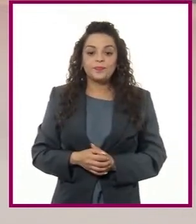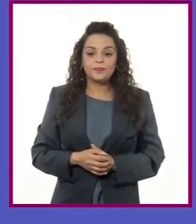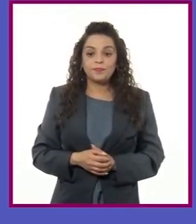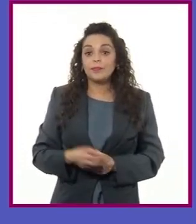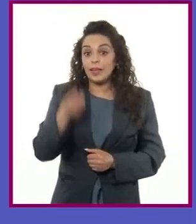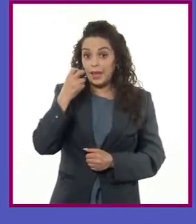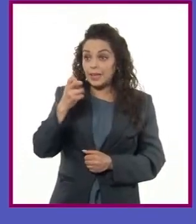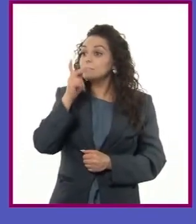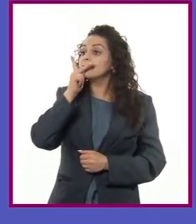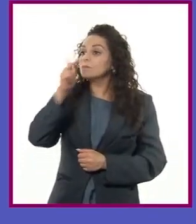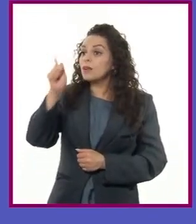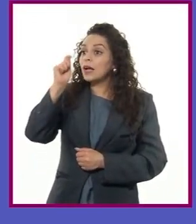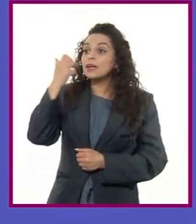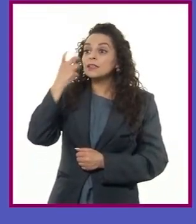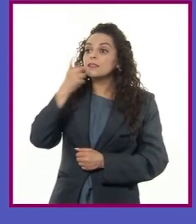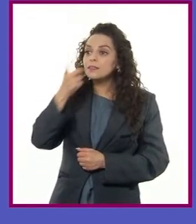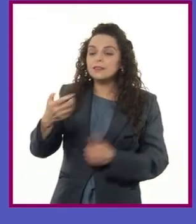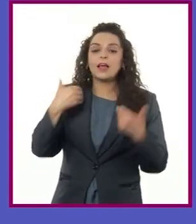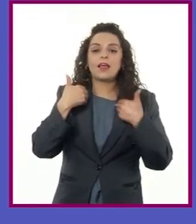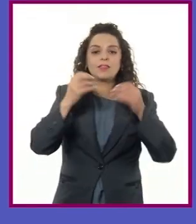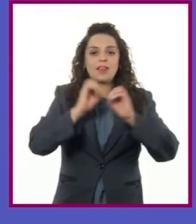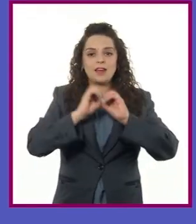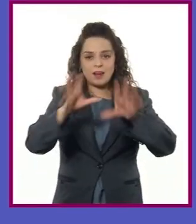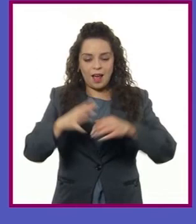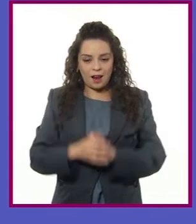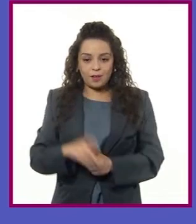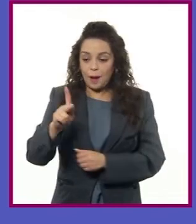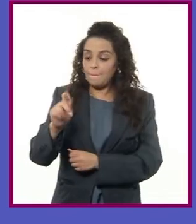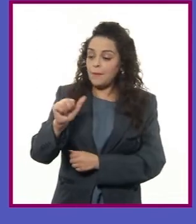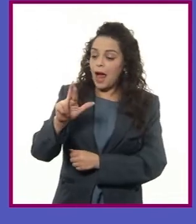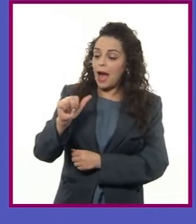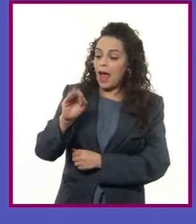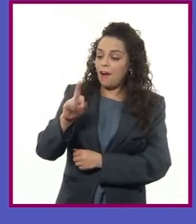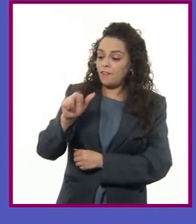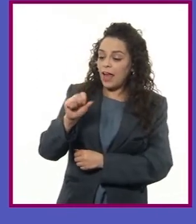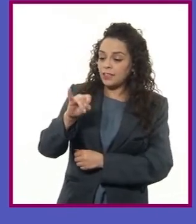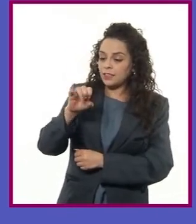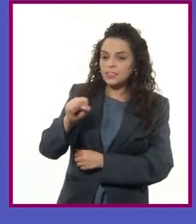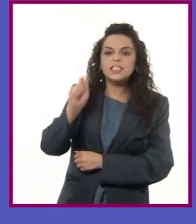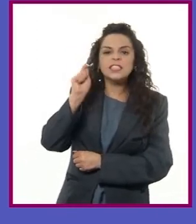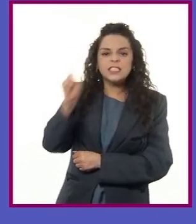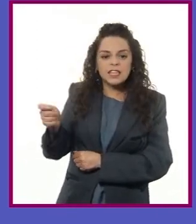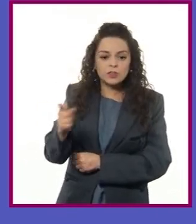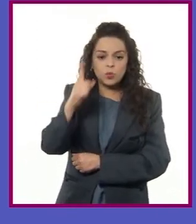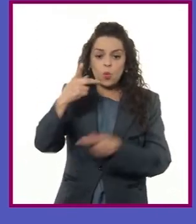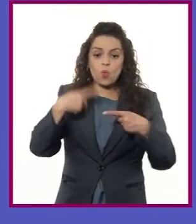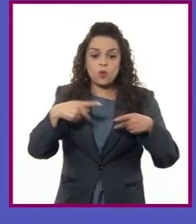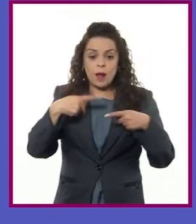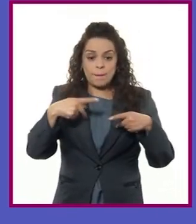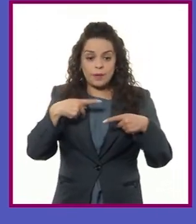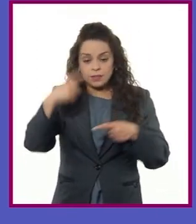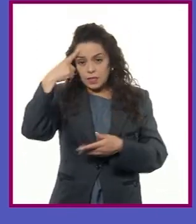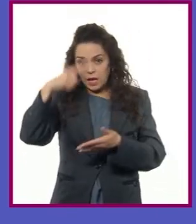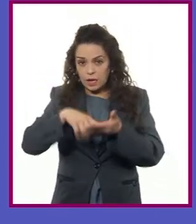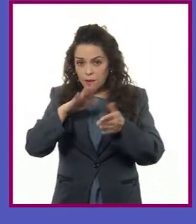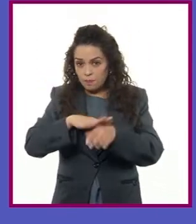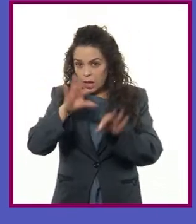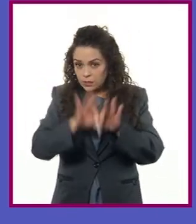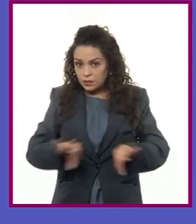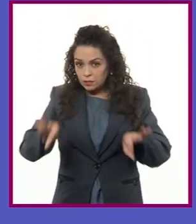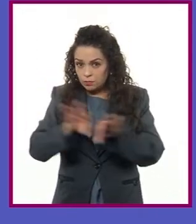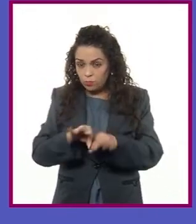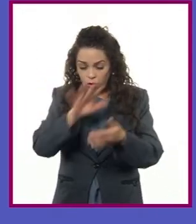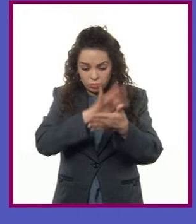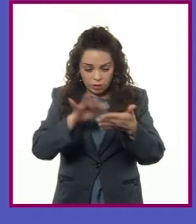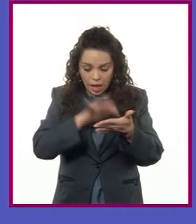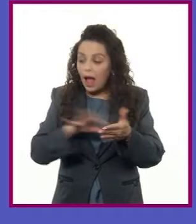clara. La paráfrasis es la acción en la que una persona elige lo que considera más importante de un